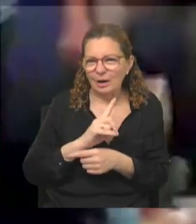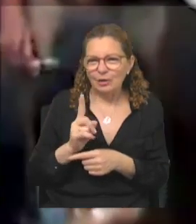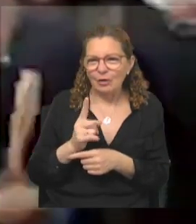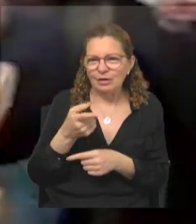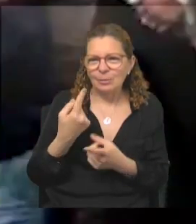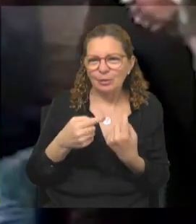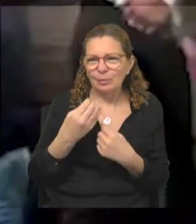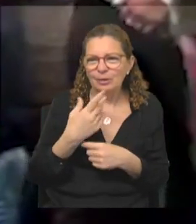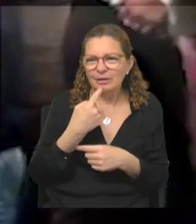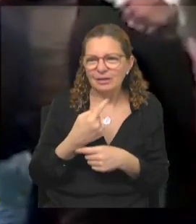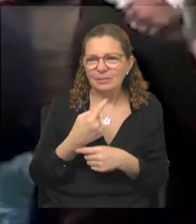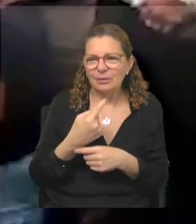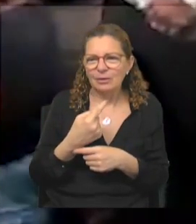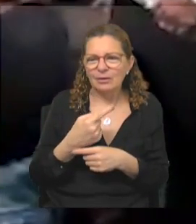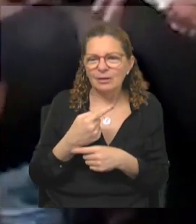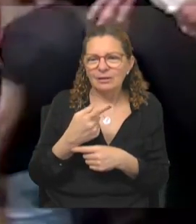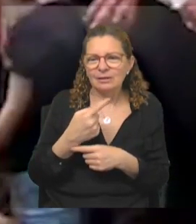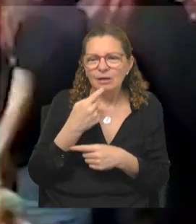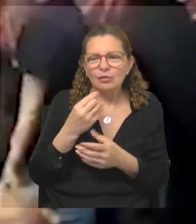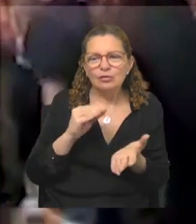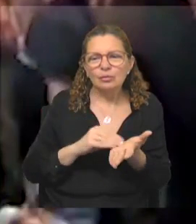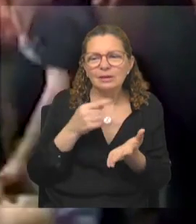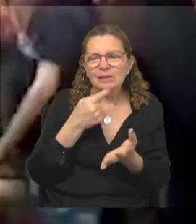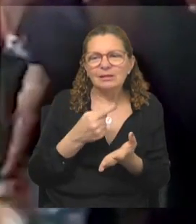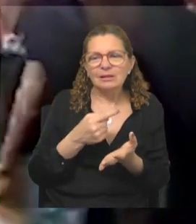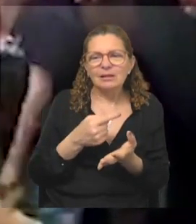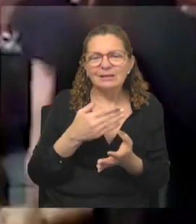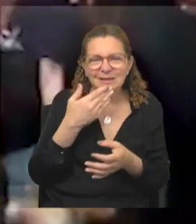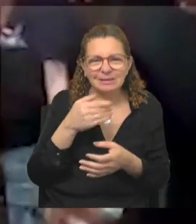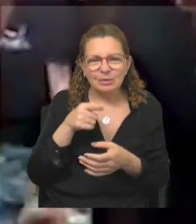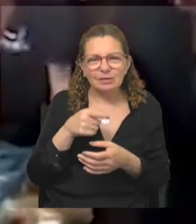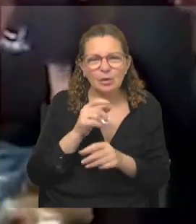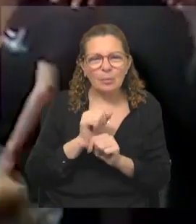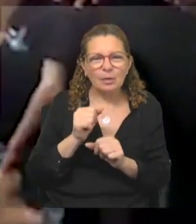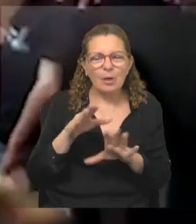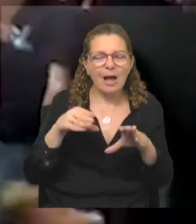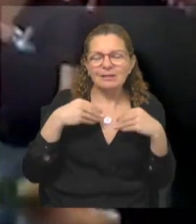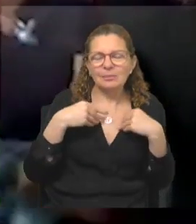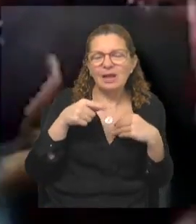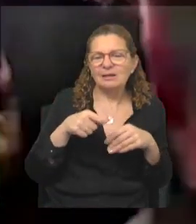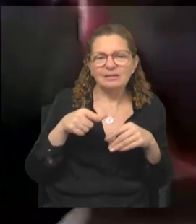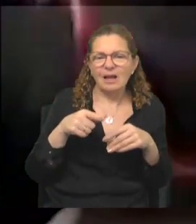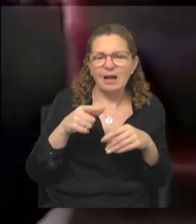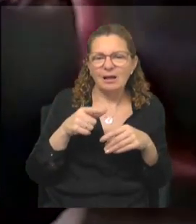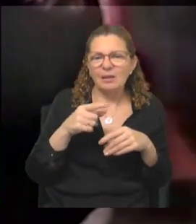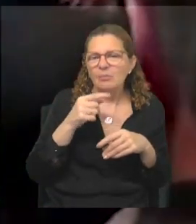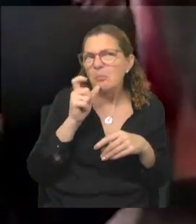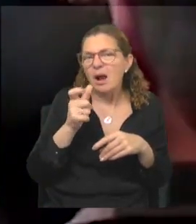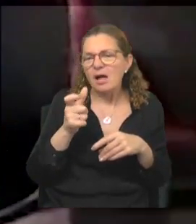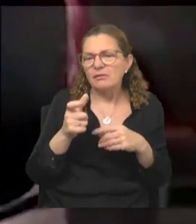es por eso que queremos Eh pronunciarnos Al respecto porque no entendemos que que no podemos tolerar este tipo de